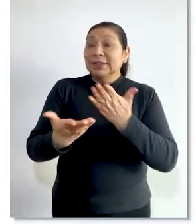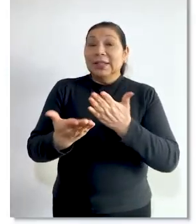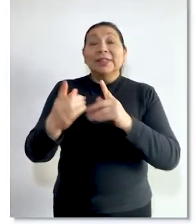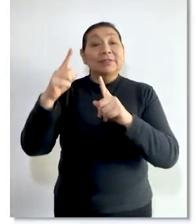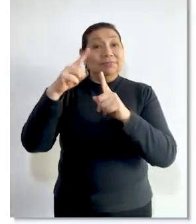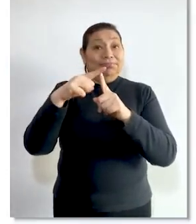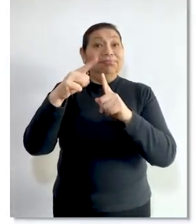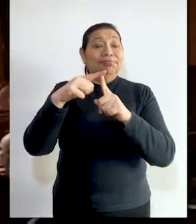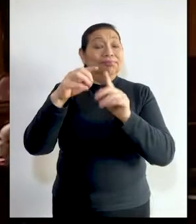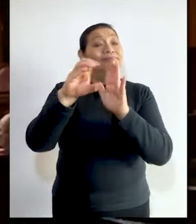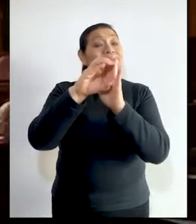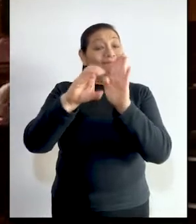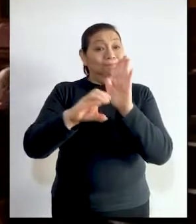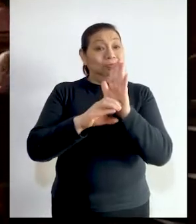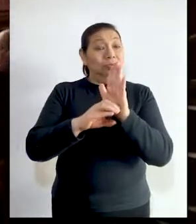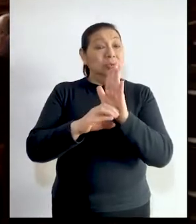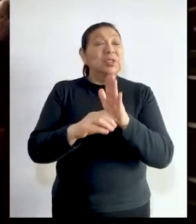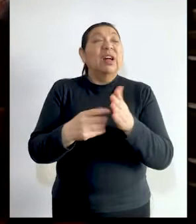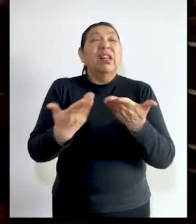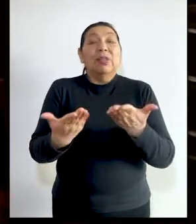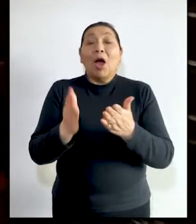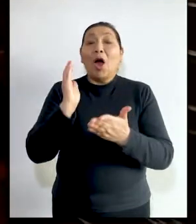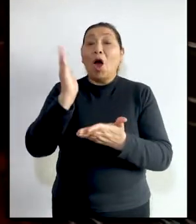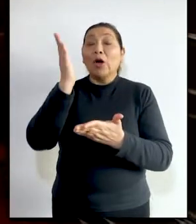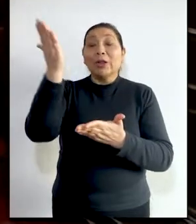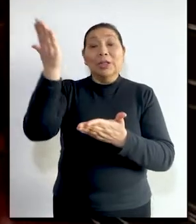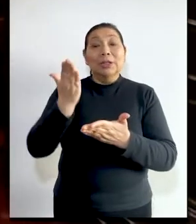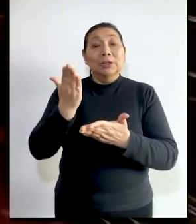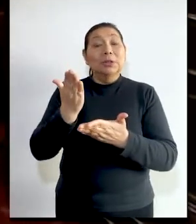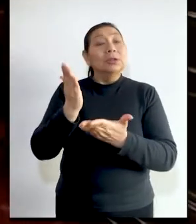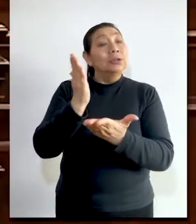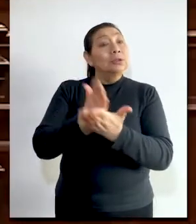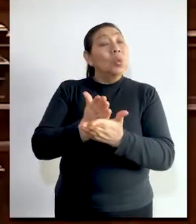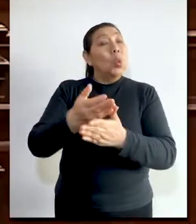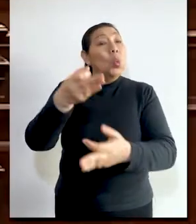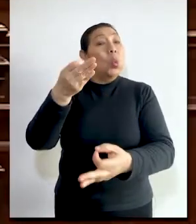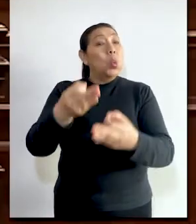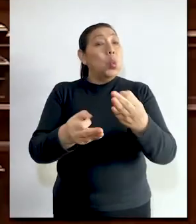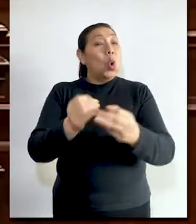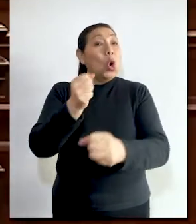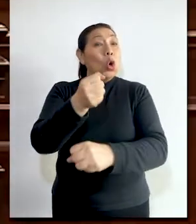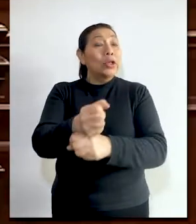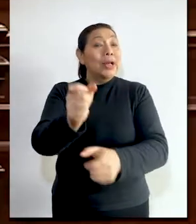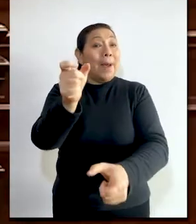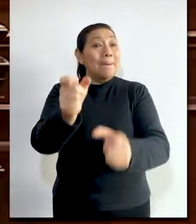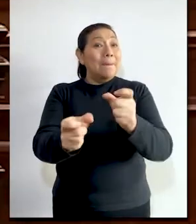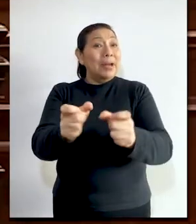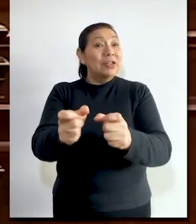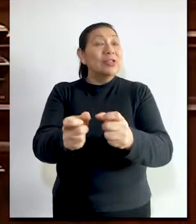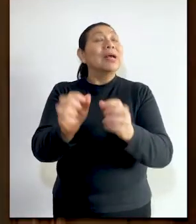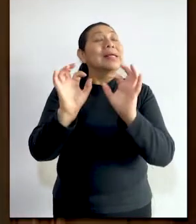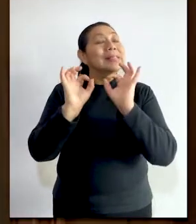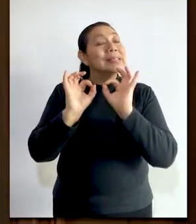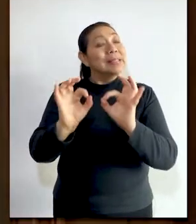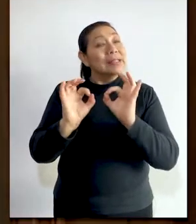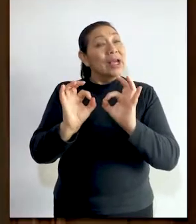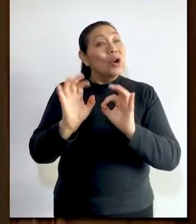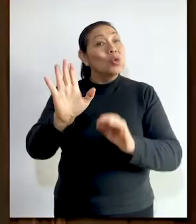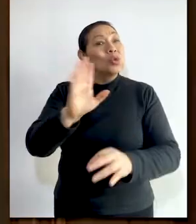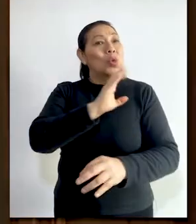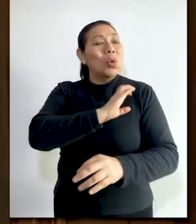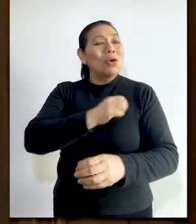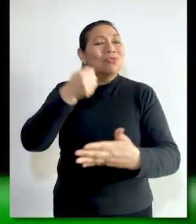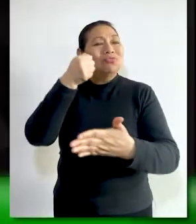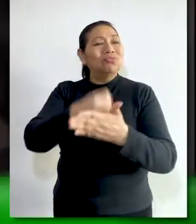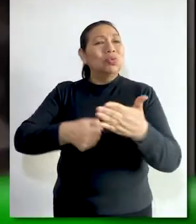russia el tribunal constitucional ruso ordenó el endurecimiento de las sanciones contra personas reincidentes